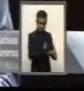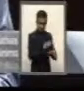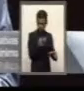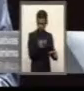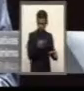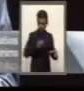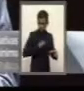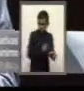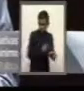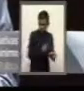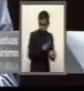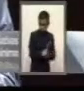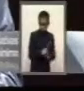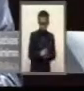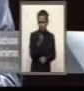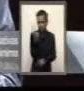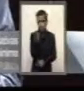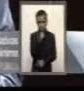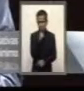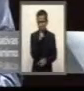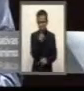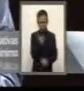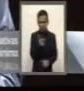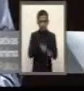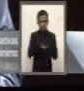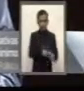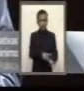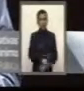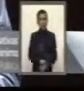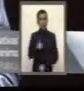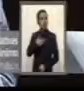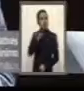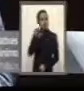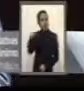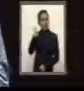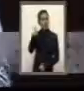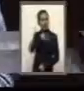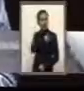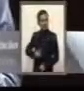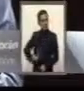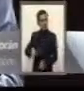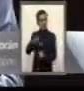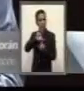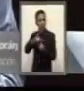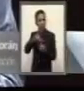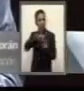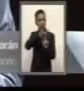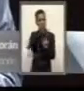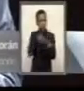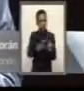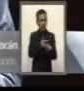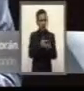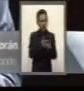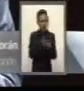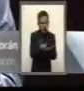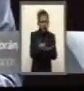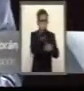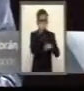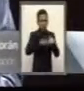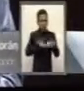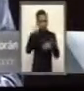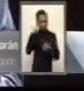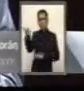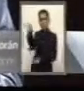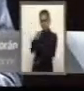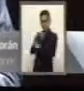estos ingresos. Hago un llamado a que el presidente de la Comisión Nacional de Salario Mínimo comparezca ante este pleno y